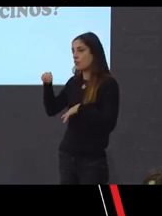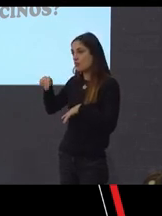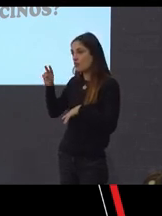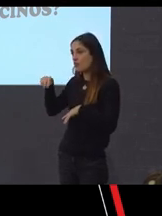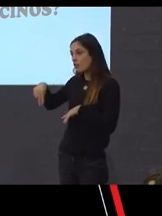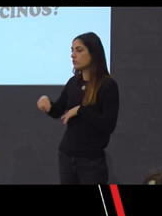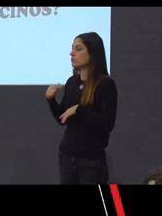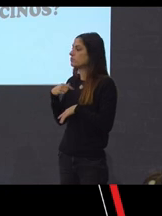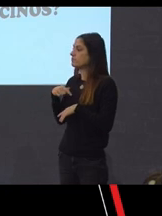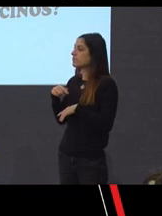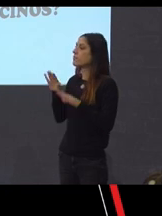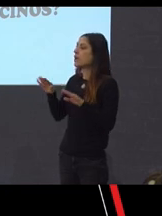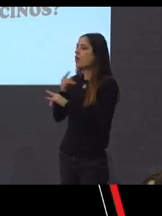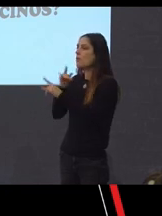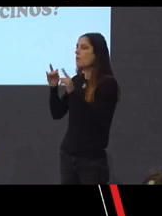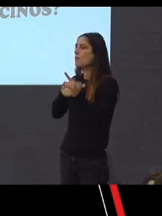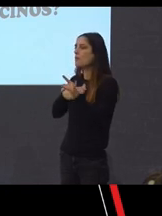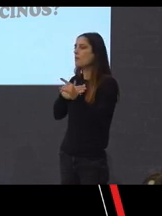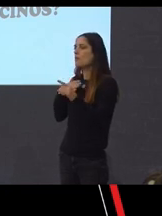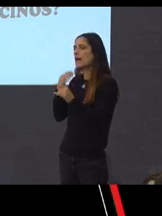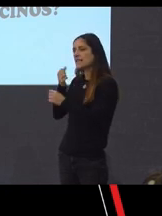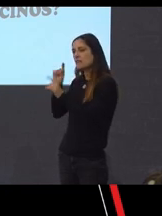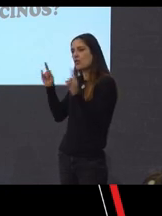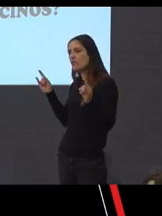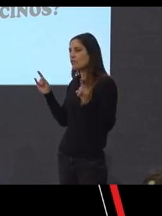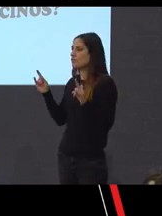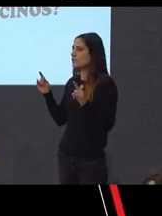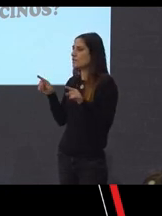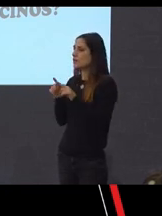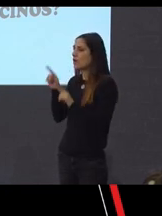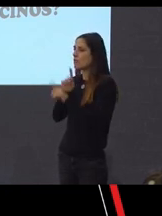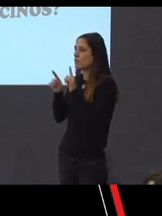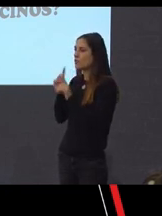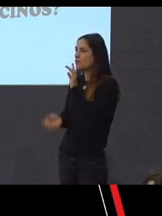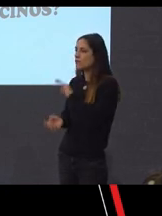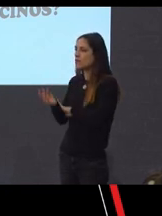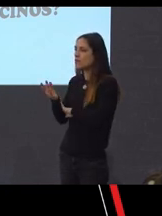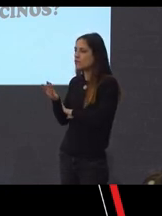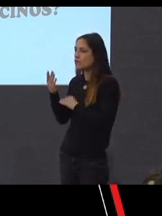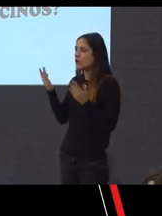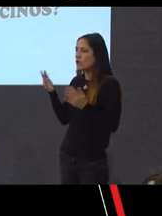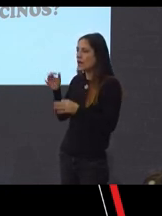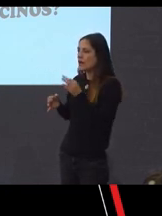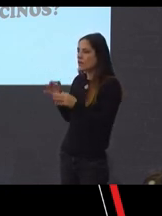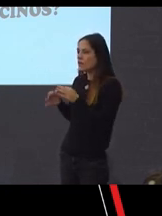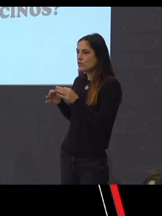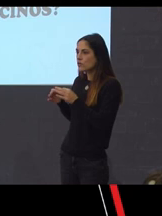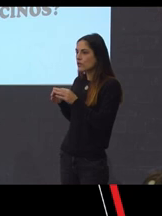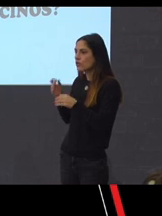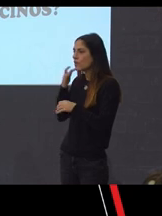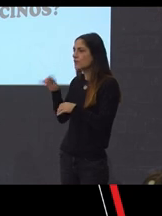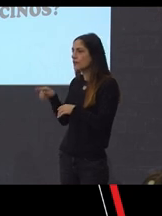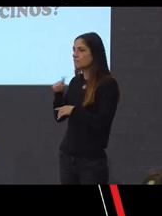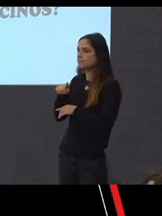Pero o patrimonio forestal aí ías encontrar cun escollo, que era a indefinición xurídica destes espazos.